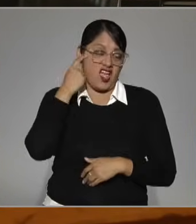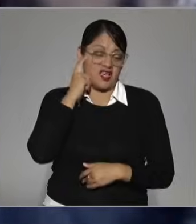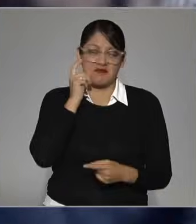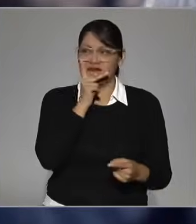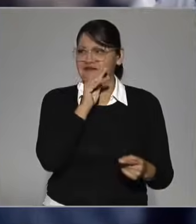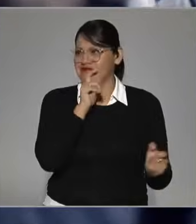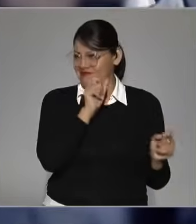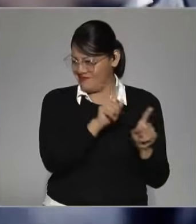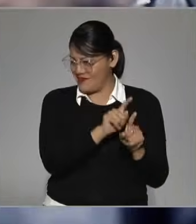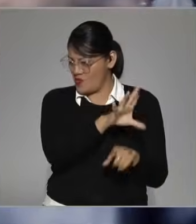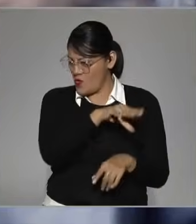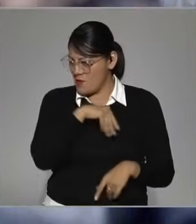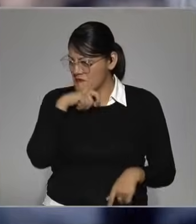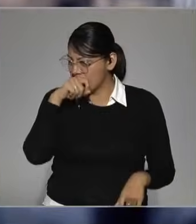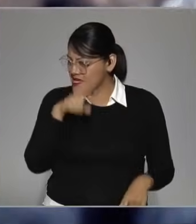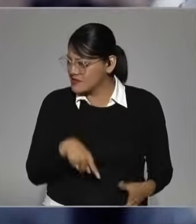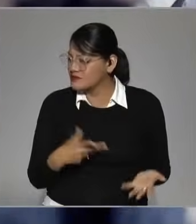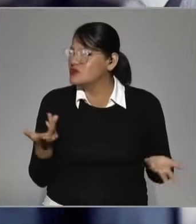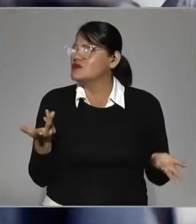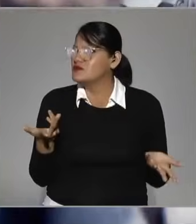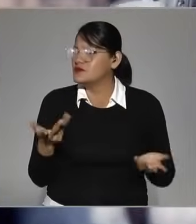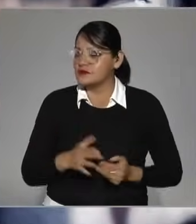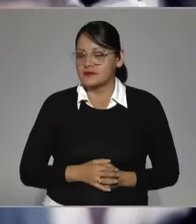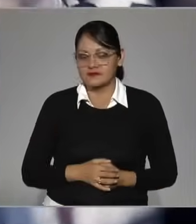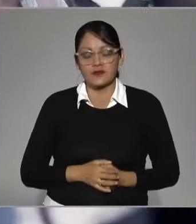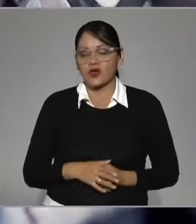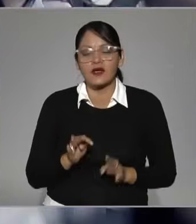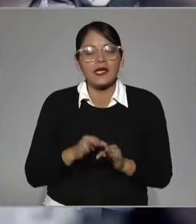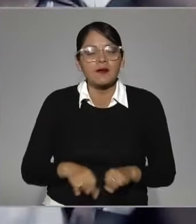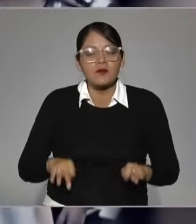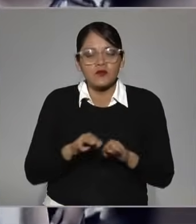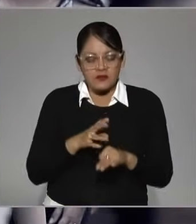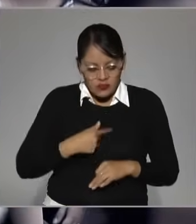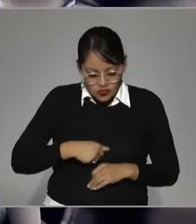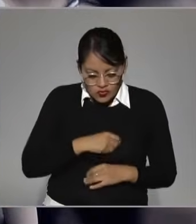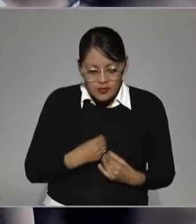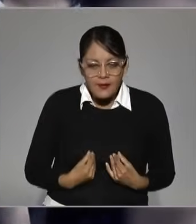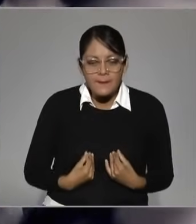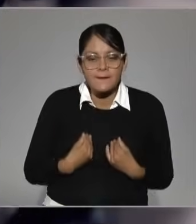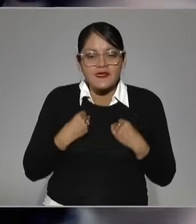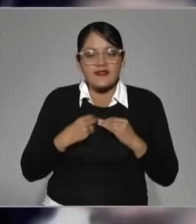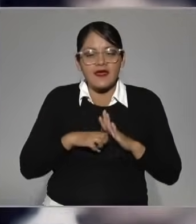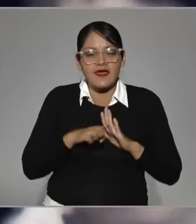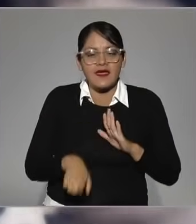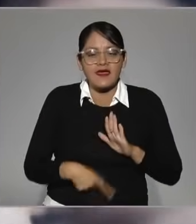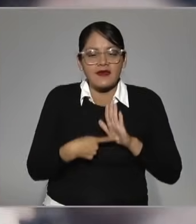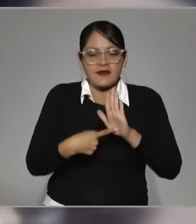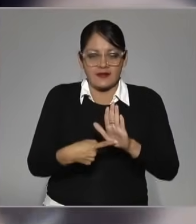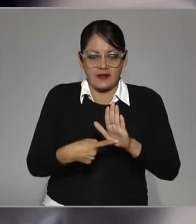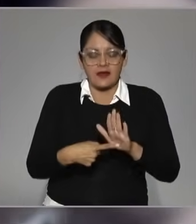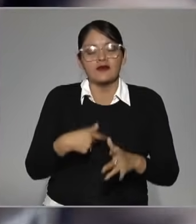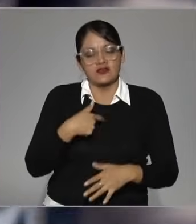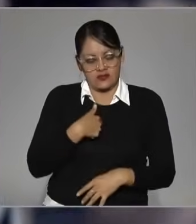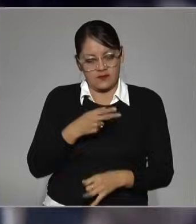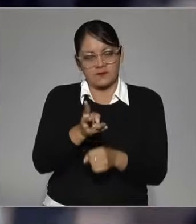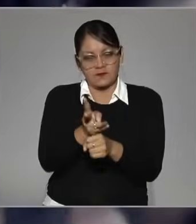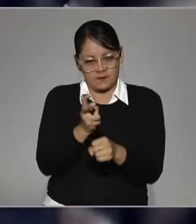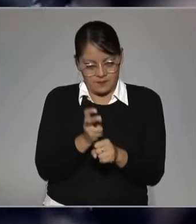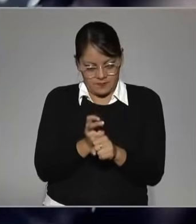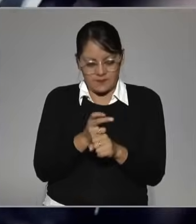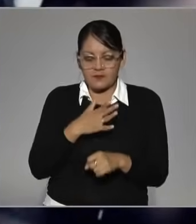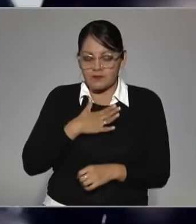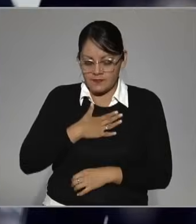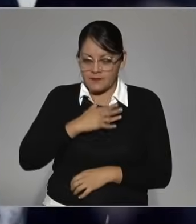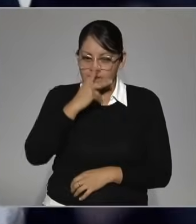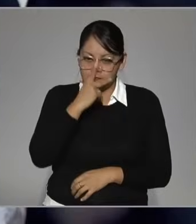Entonces, lo importante es cómo vivimos nosotros. ¿Cuál es nuestro ejemplo? Yo los invito, ¿verdad? Como